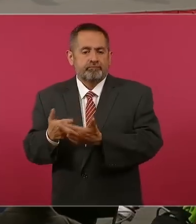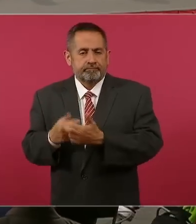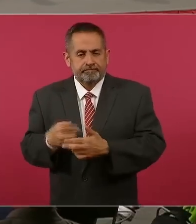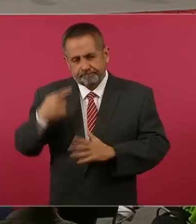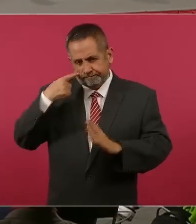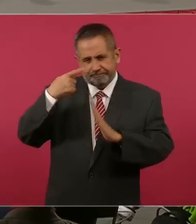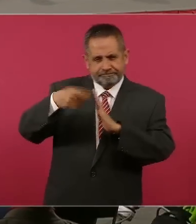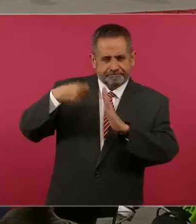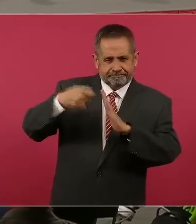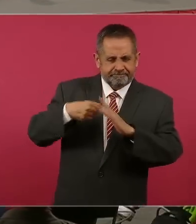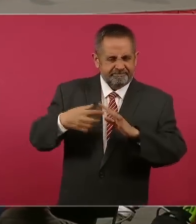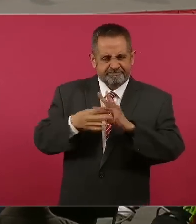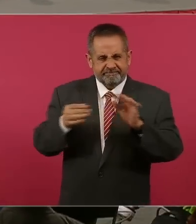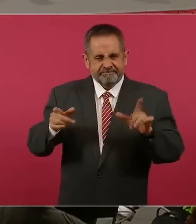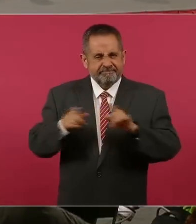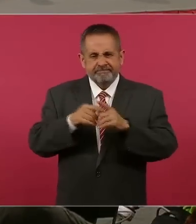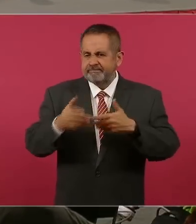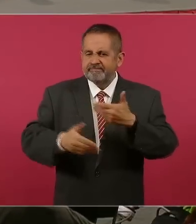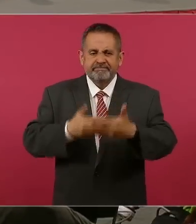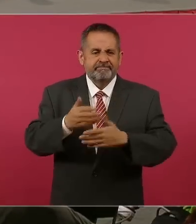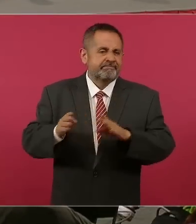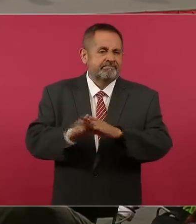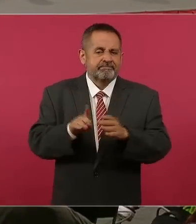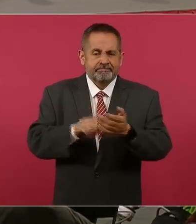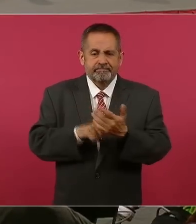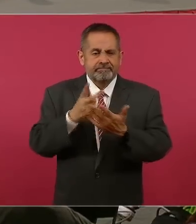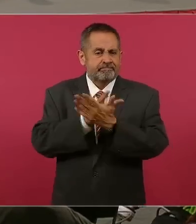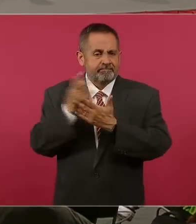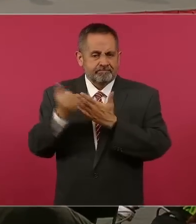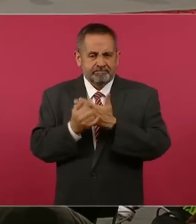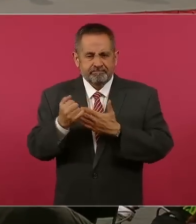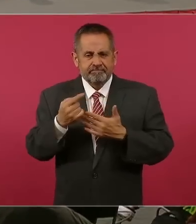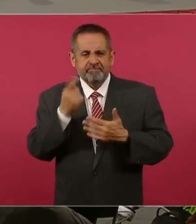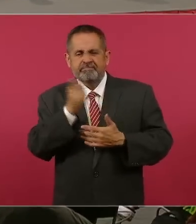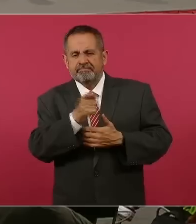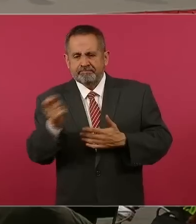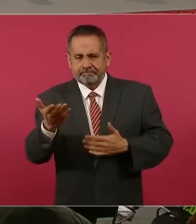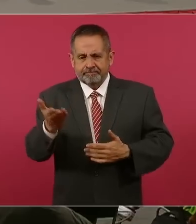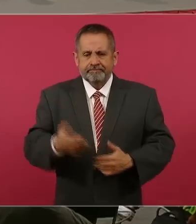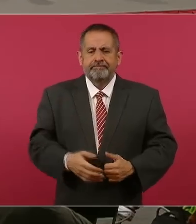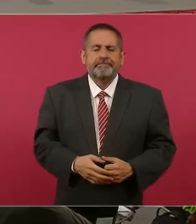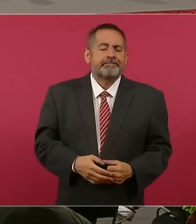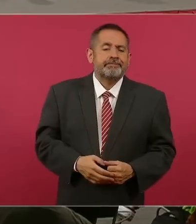continuación les presentaremos un video de los avances de los dos proyectos.